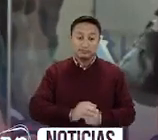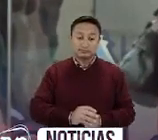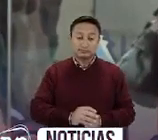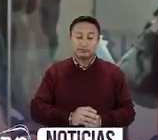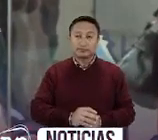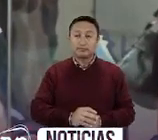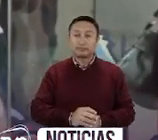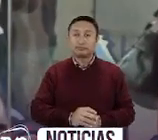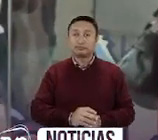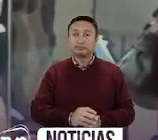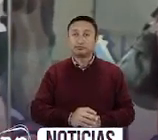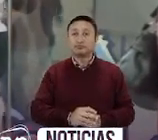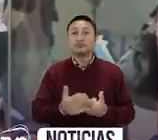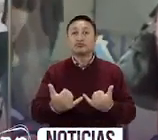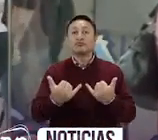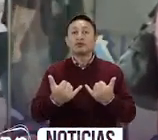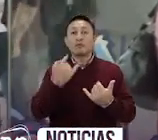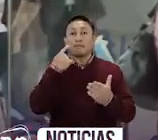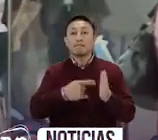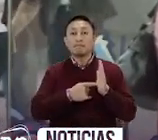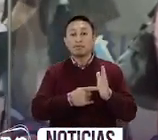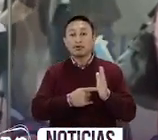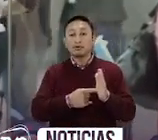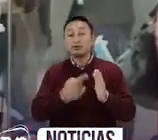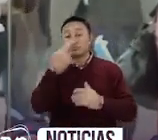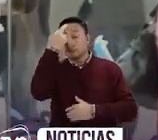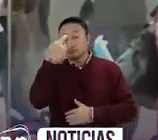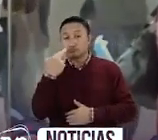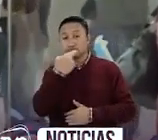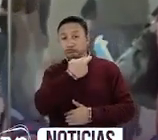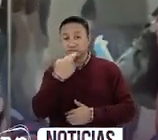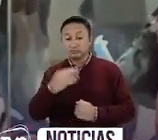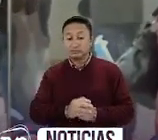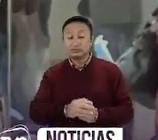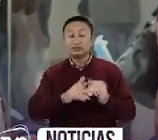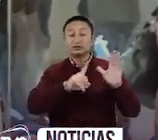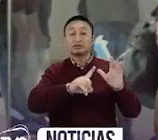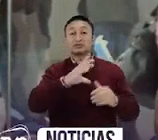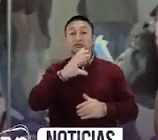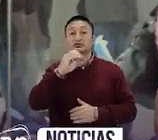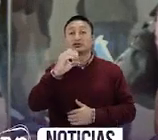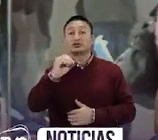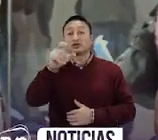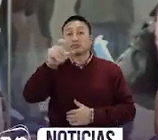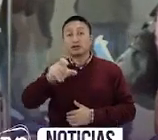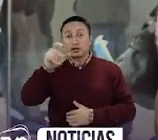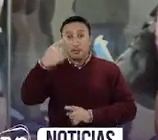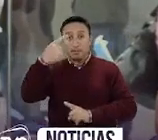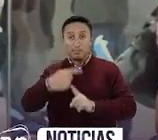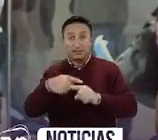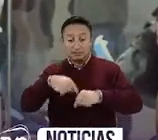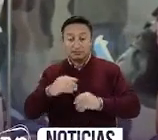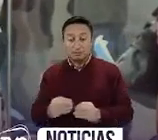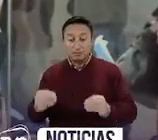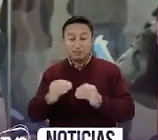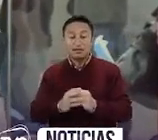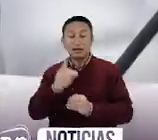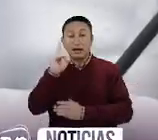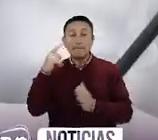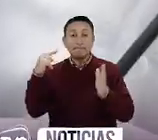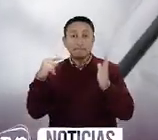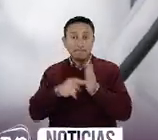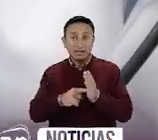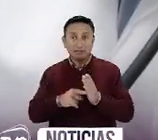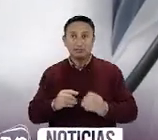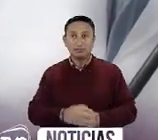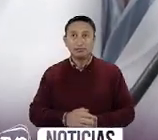50% más. Al momento, por ejemplo, en el área de rehabilitación tenemos como 600 pacientes al mes y esperamos potenciarla a 1,000 pacientes al mes.